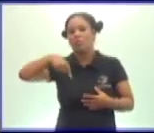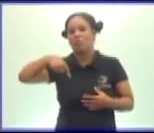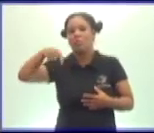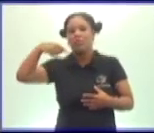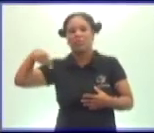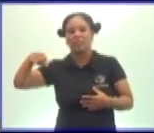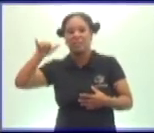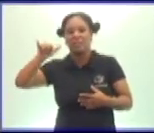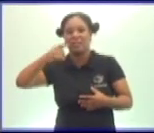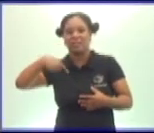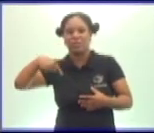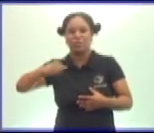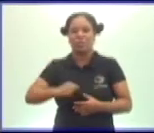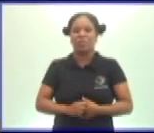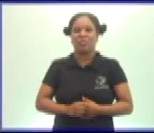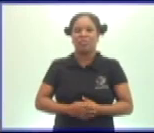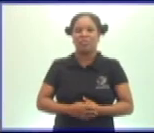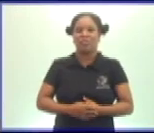soluto-disolvente.